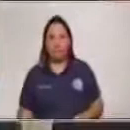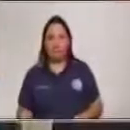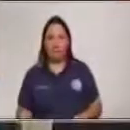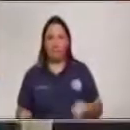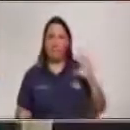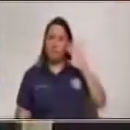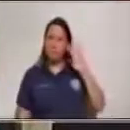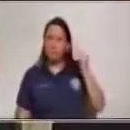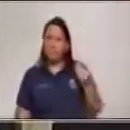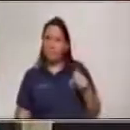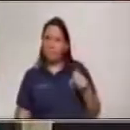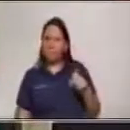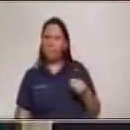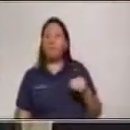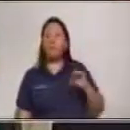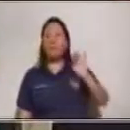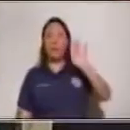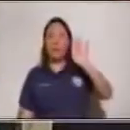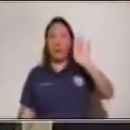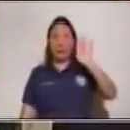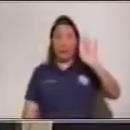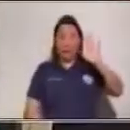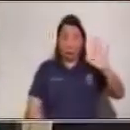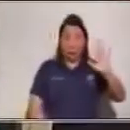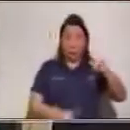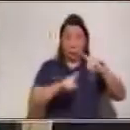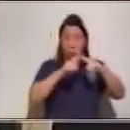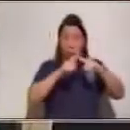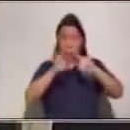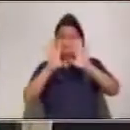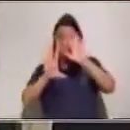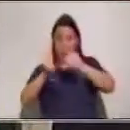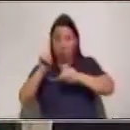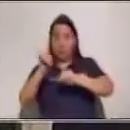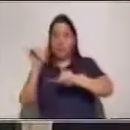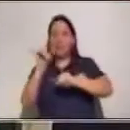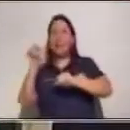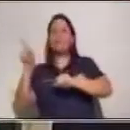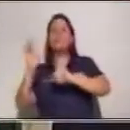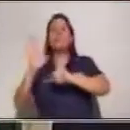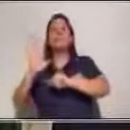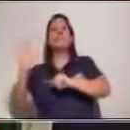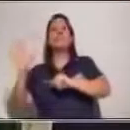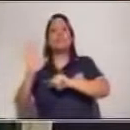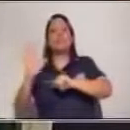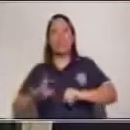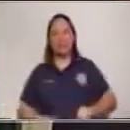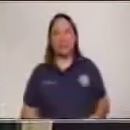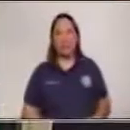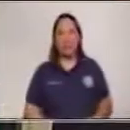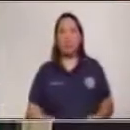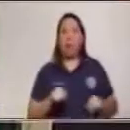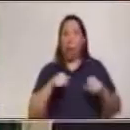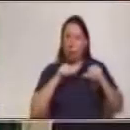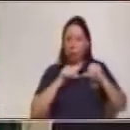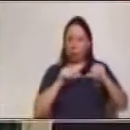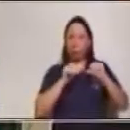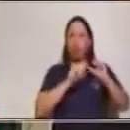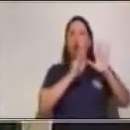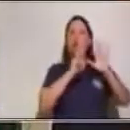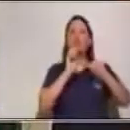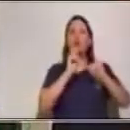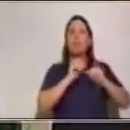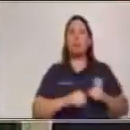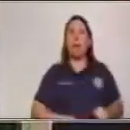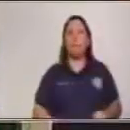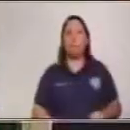¿Por qué? Porque 5 por 11 es 55. Y ahora seguimos al 80.